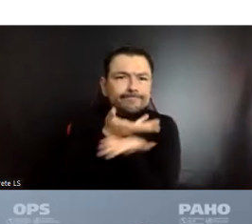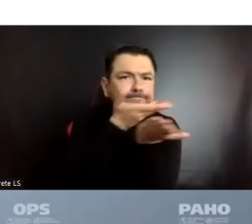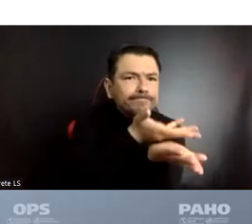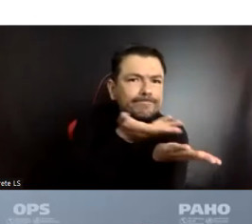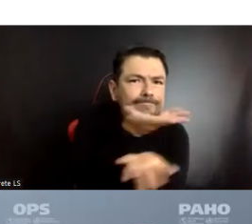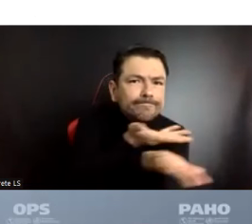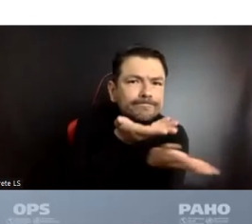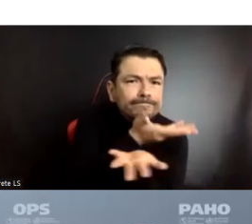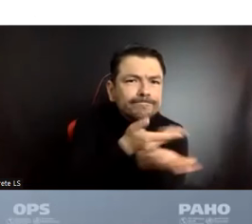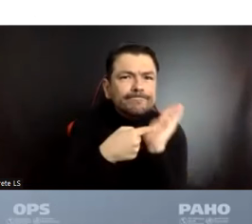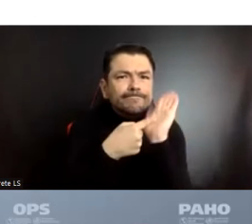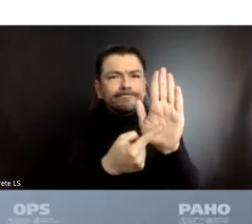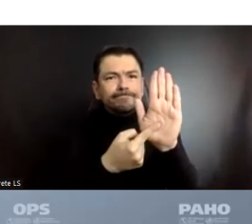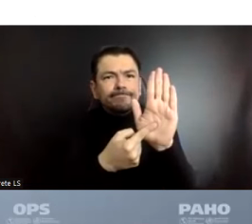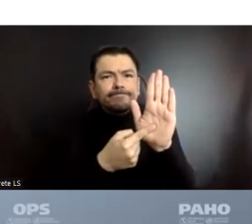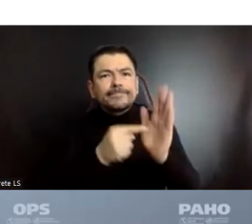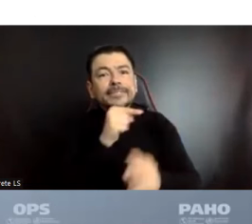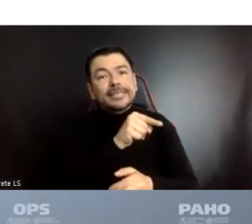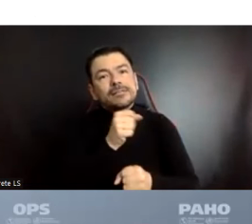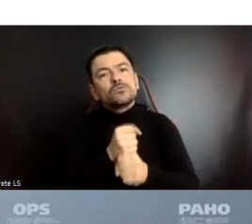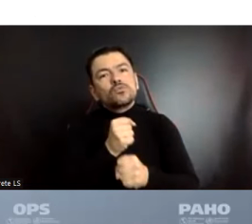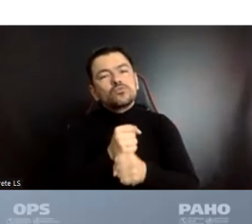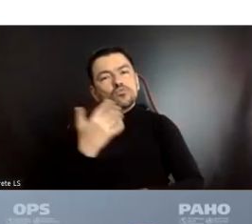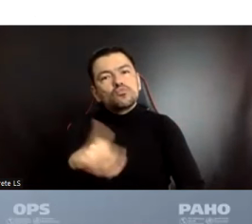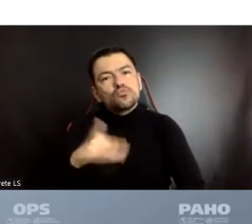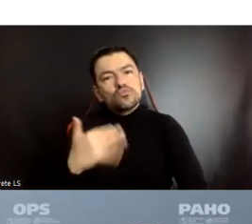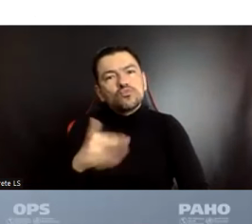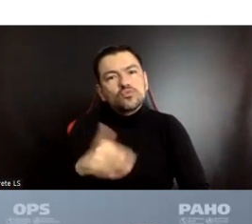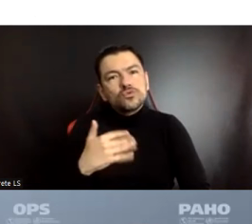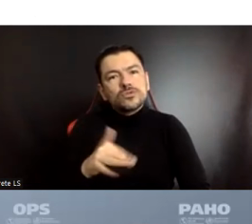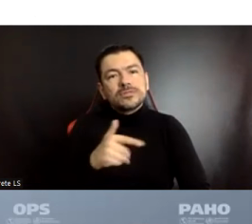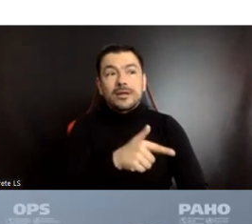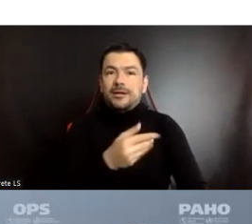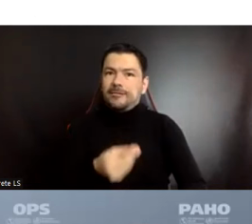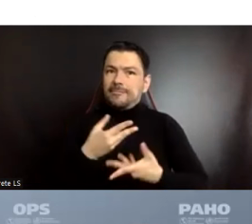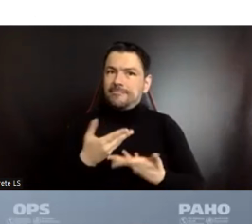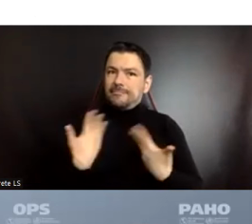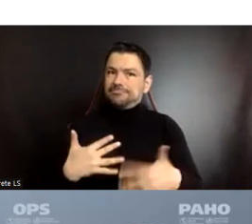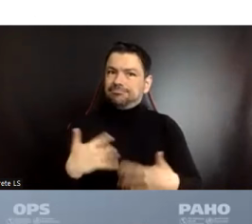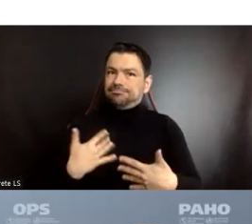muy emocionados de trabajar con todos ustedes y como dije, los médicos, los clínicos, los que